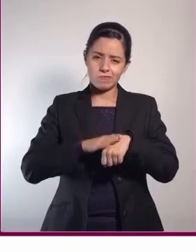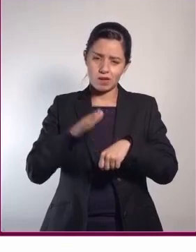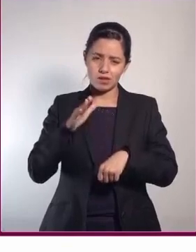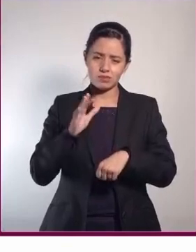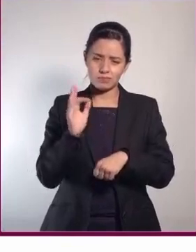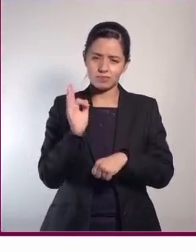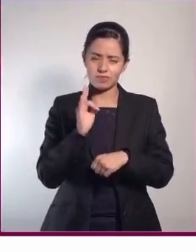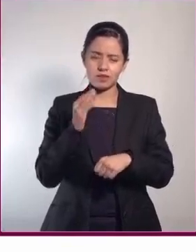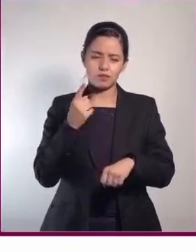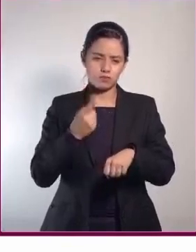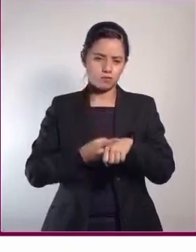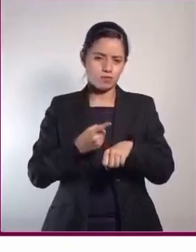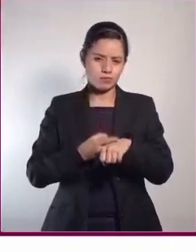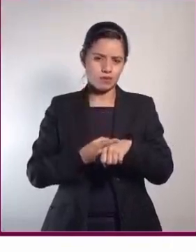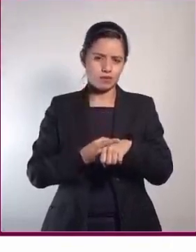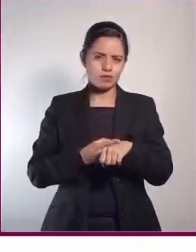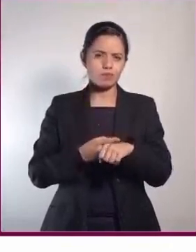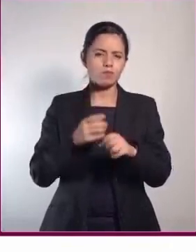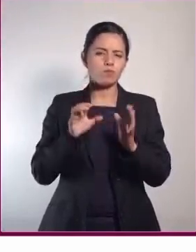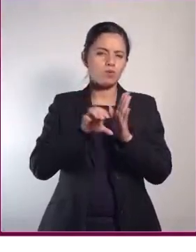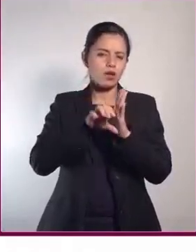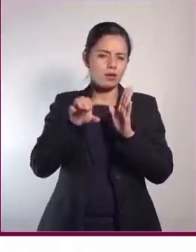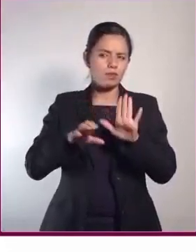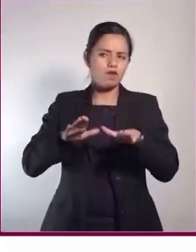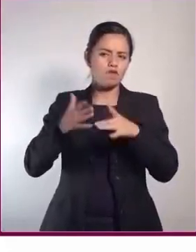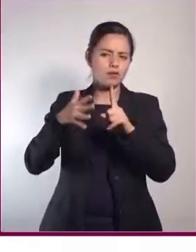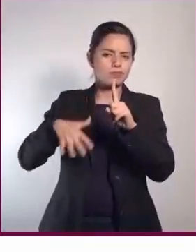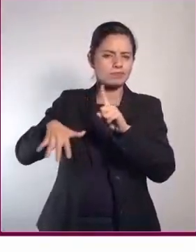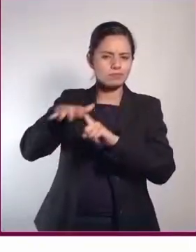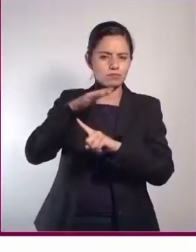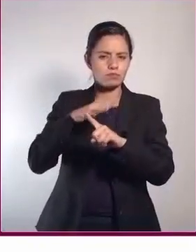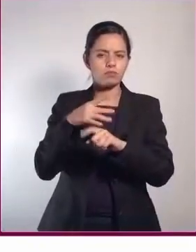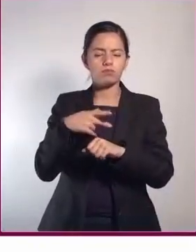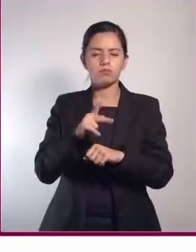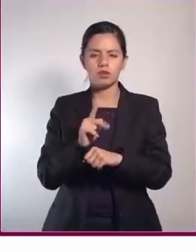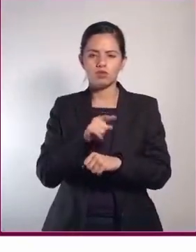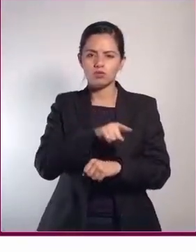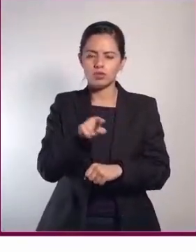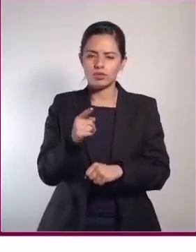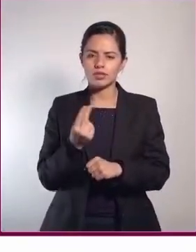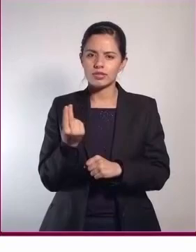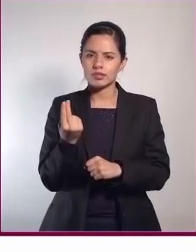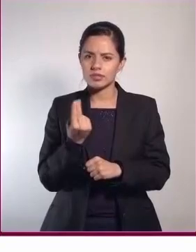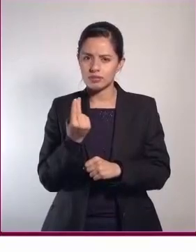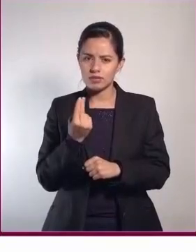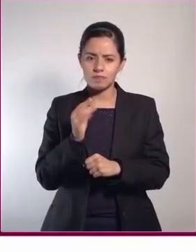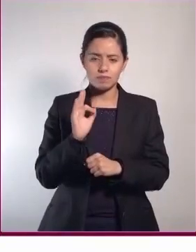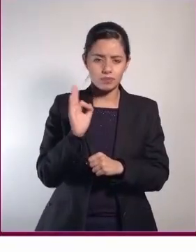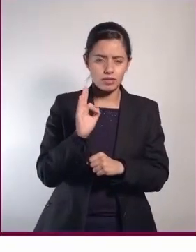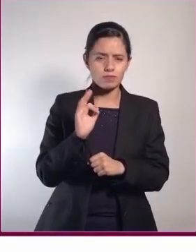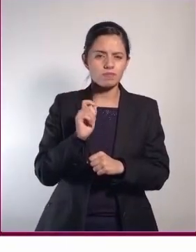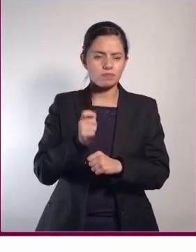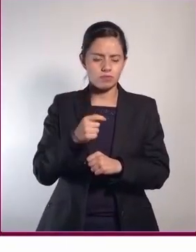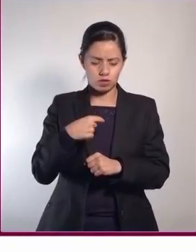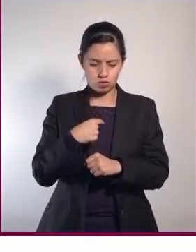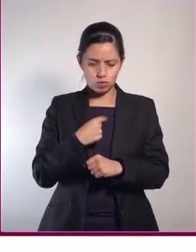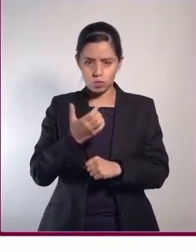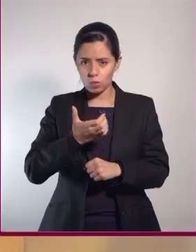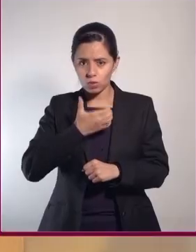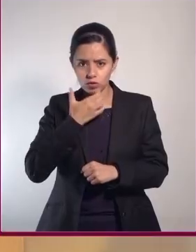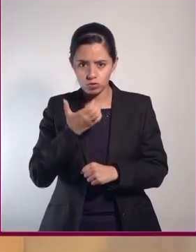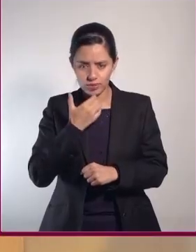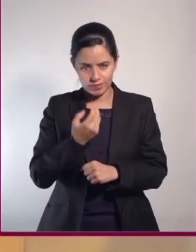los genéticos o ambientales, sí podemos quitar de nuestra lista los riesgos que sí dependen de nosotros